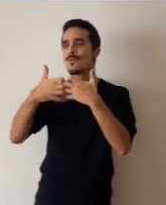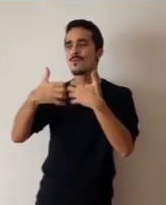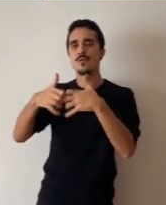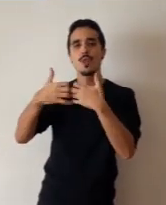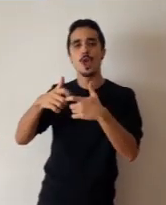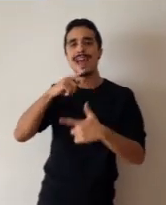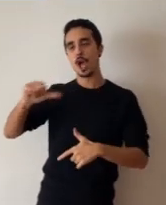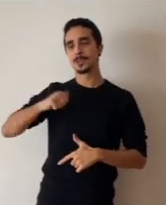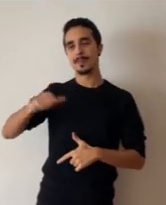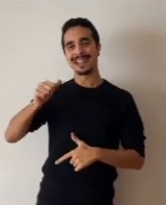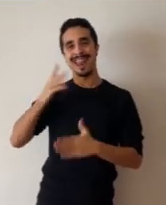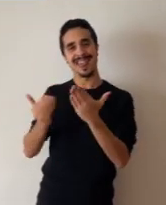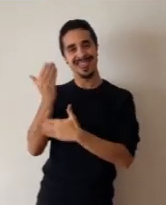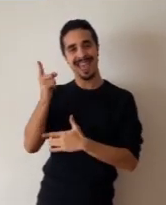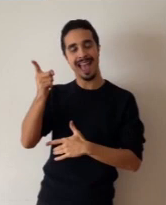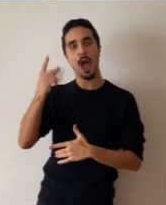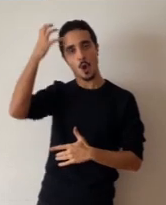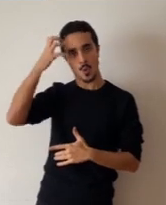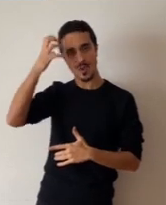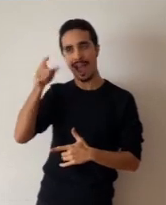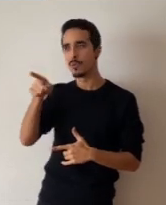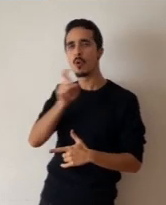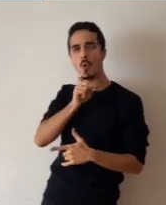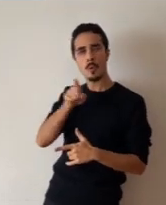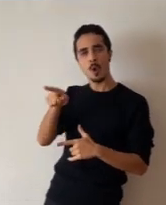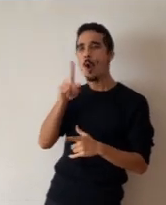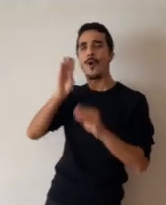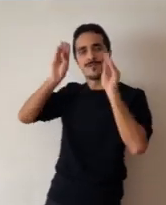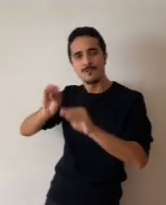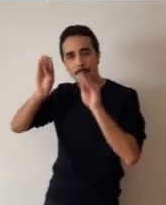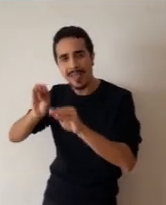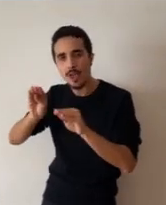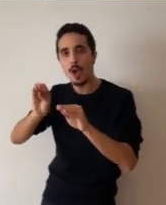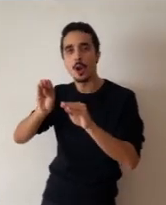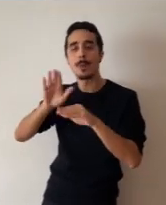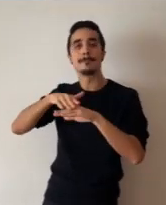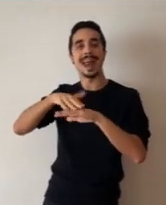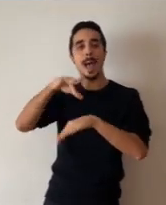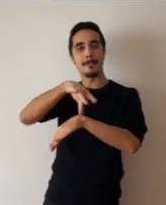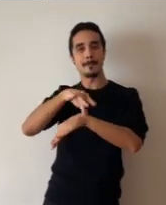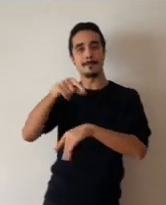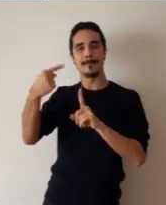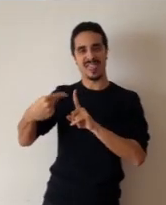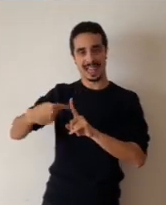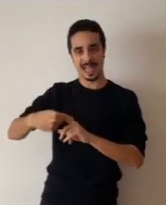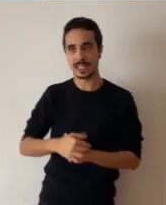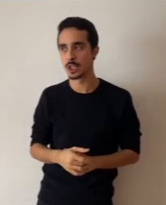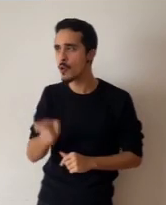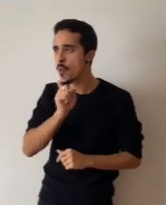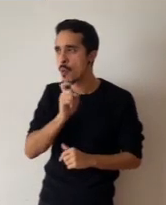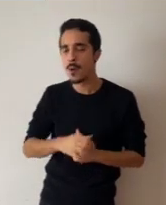Saber cómo es y cómo funciona el Hospital de Día de La Coruña y cómo se plantea la formación continua a los